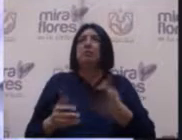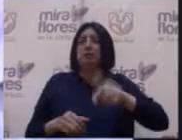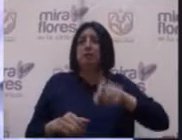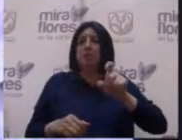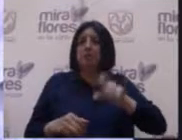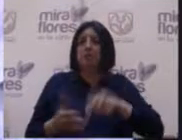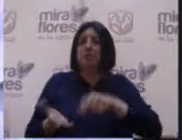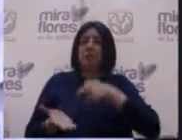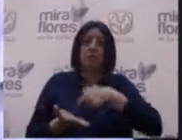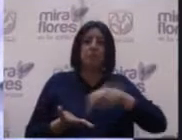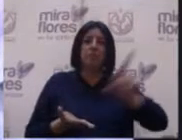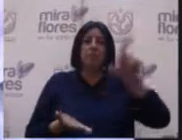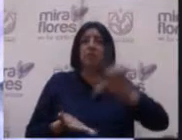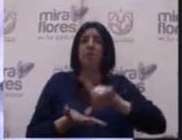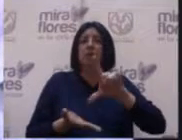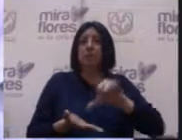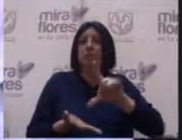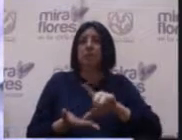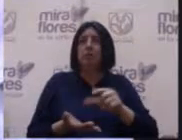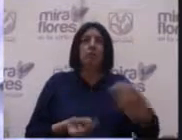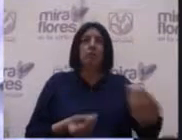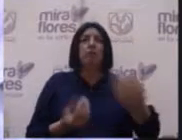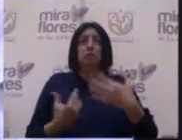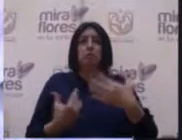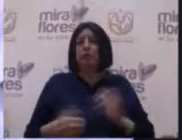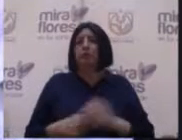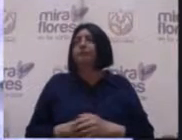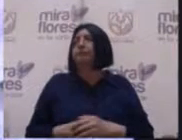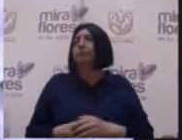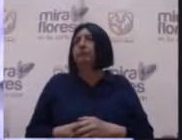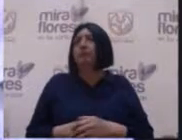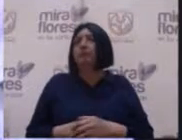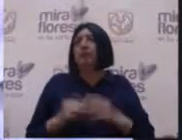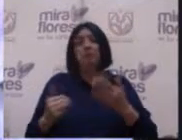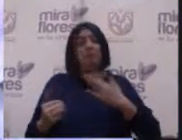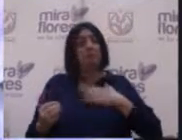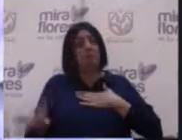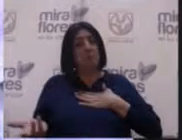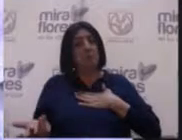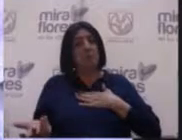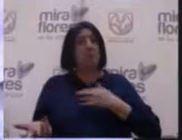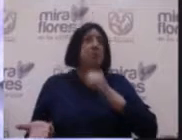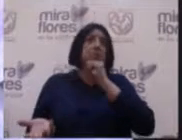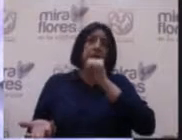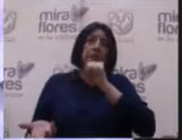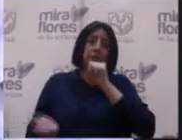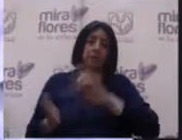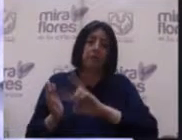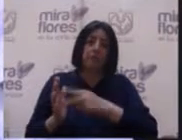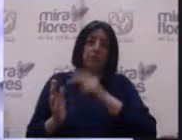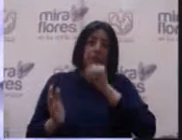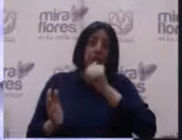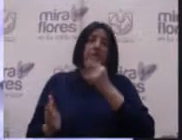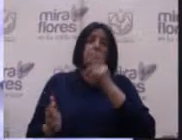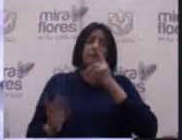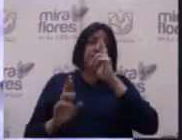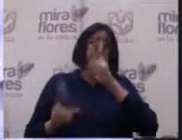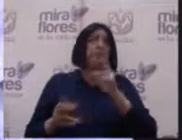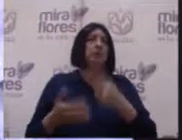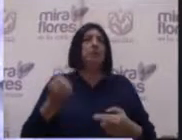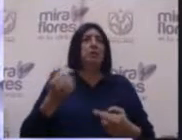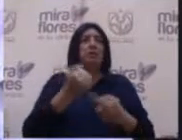necesario enviarlo a Lima, según tengo entendido. Para mí es una falta de respeto que los